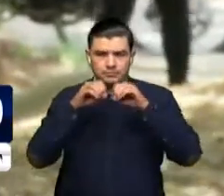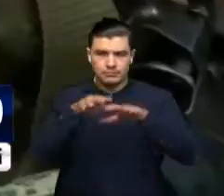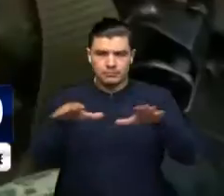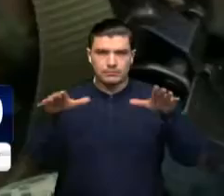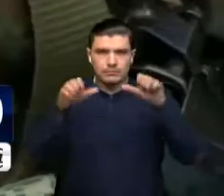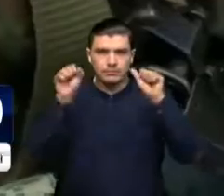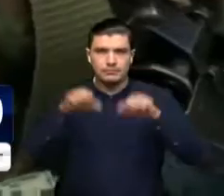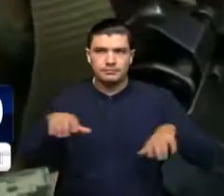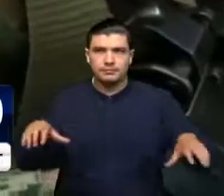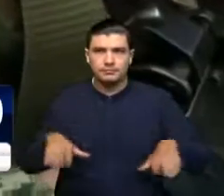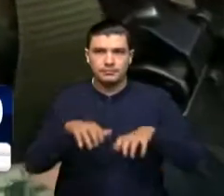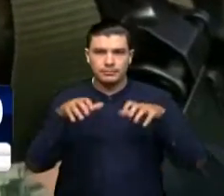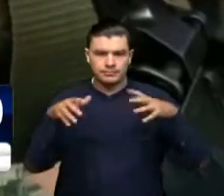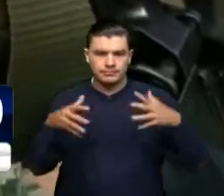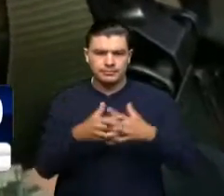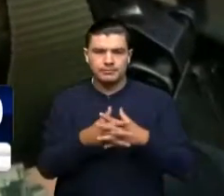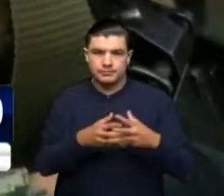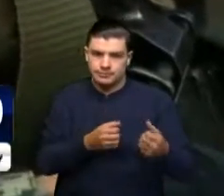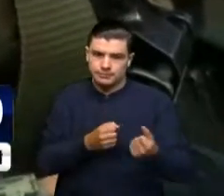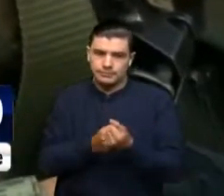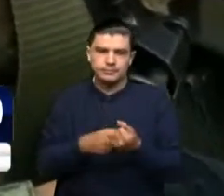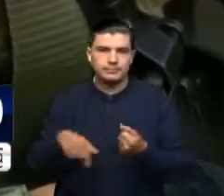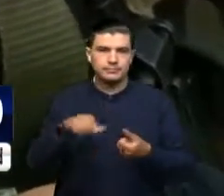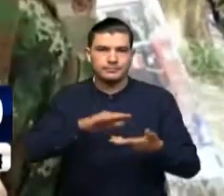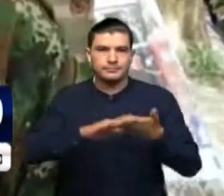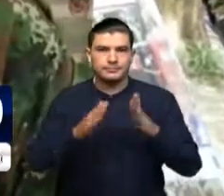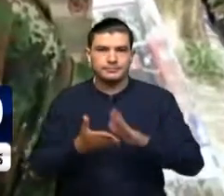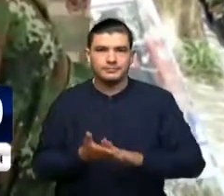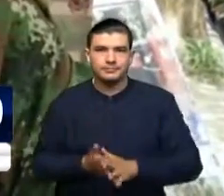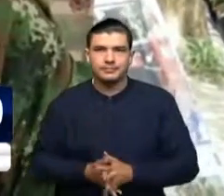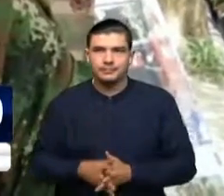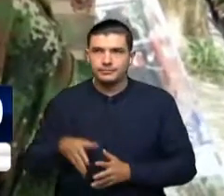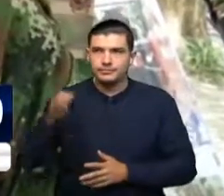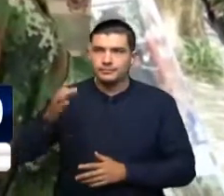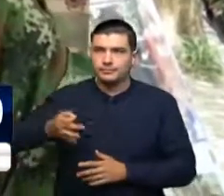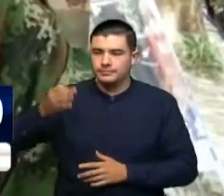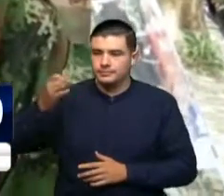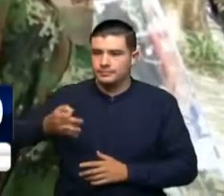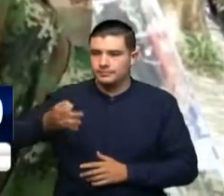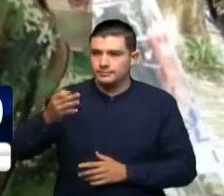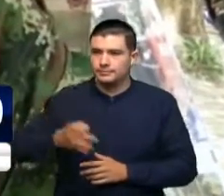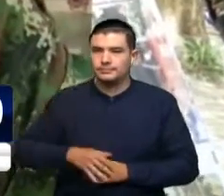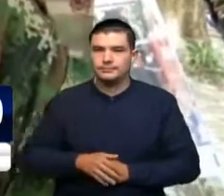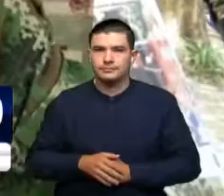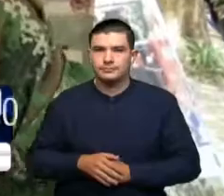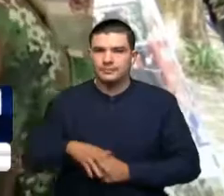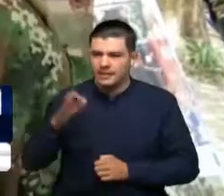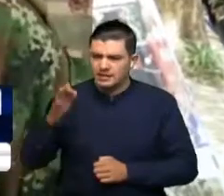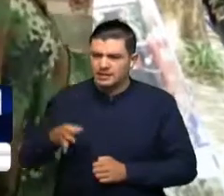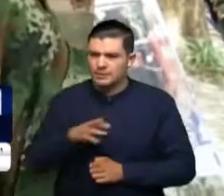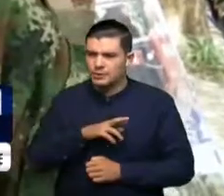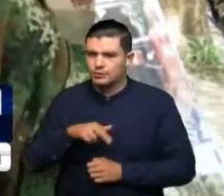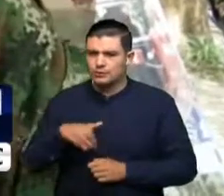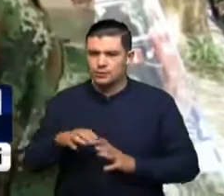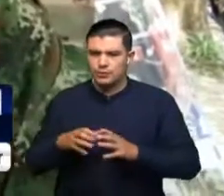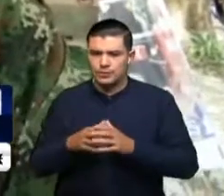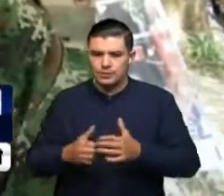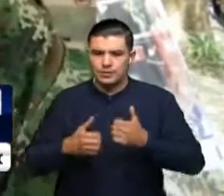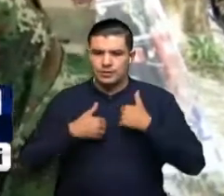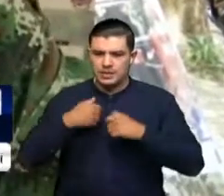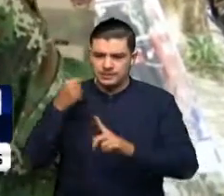una acción integral de acompañamiento a las comunidades. Siempre ahí tratando